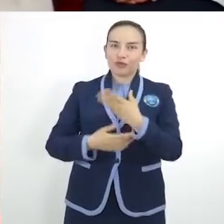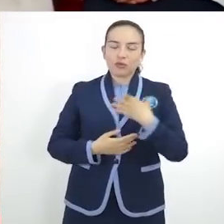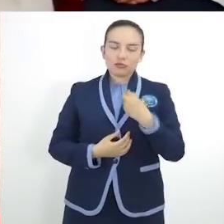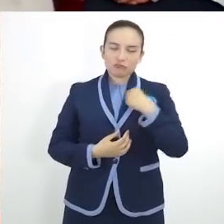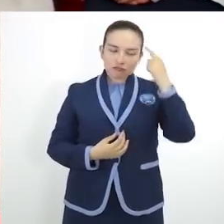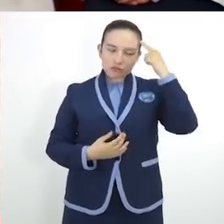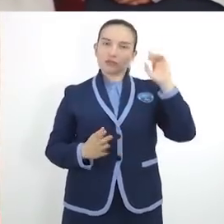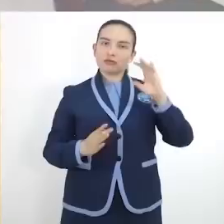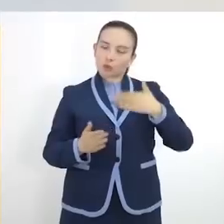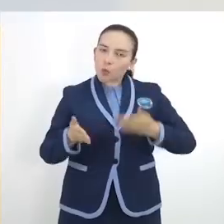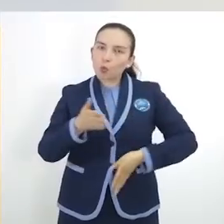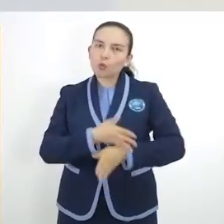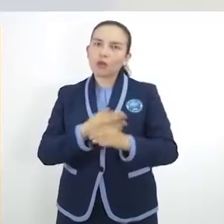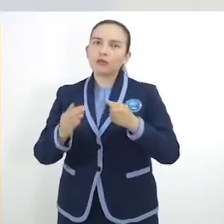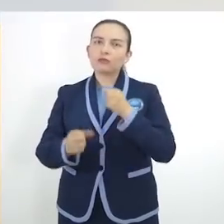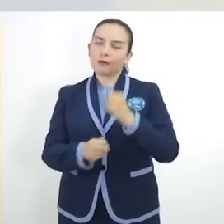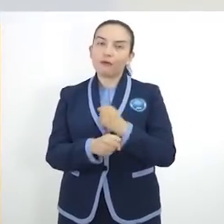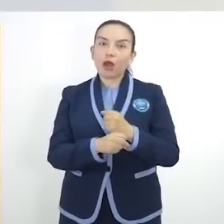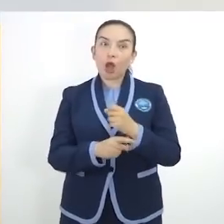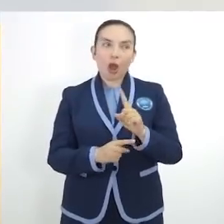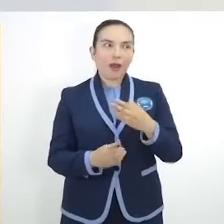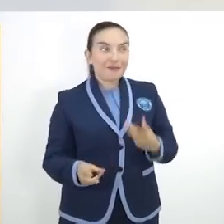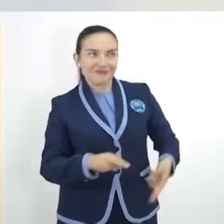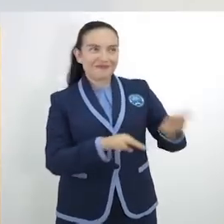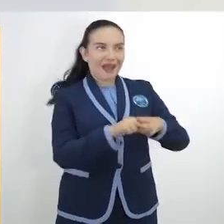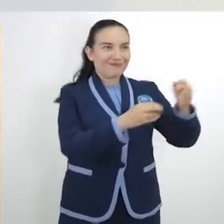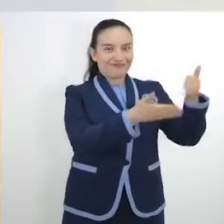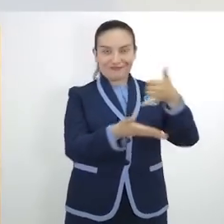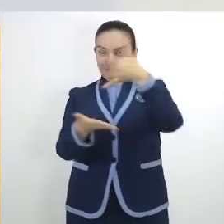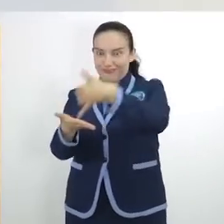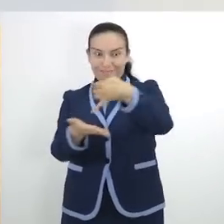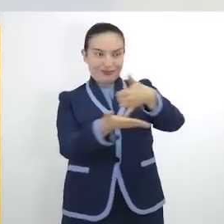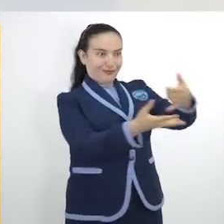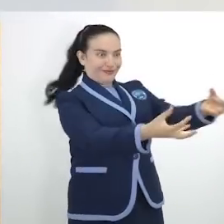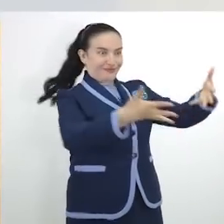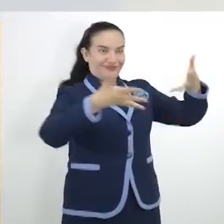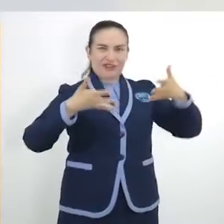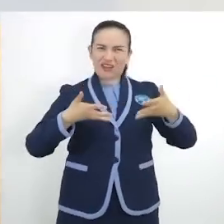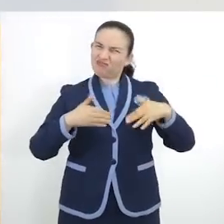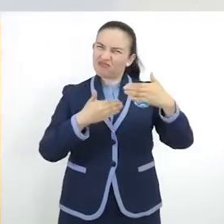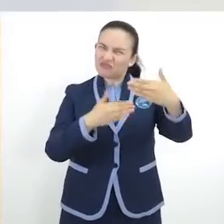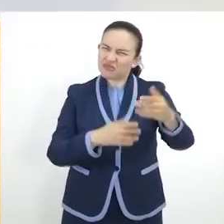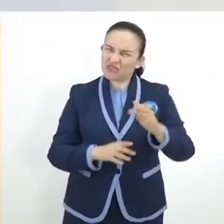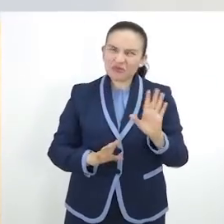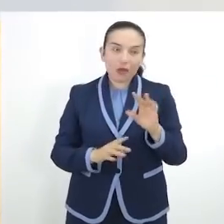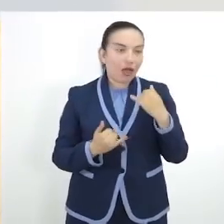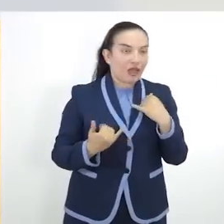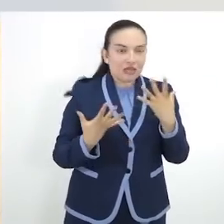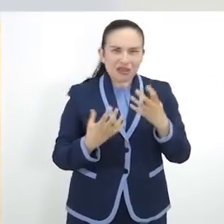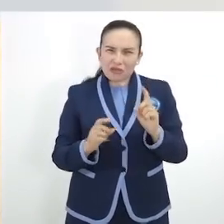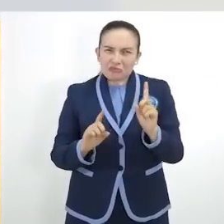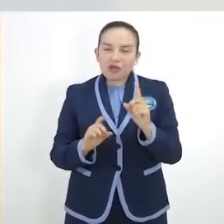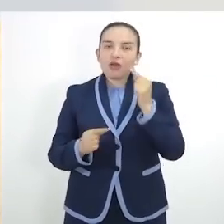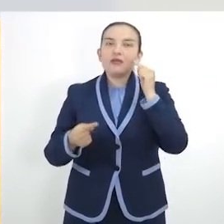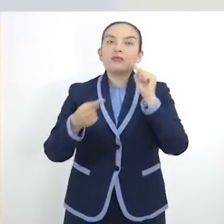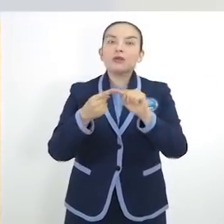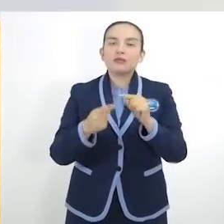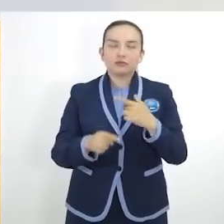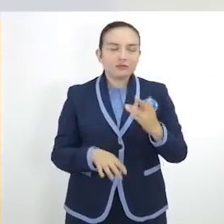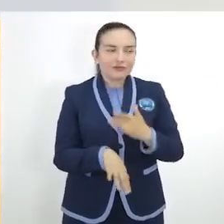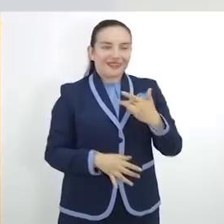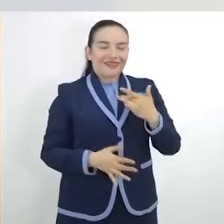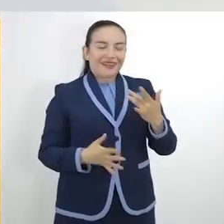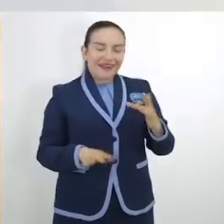para seguir trabajando, no por tener, digamos, más galardones más adelante por ese interés, sino que sí